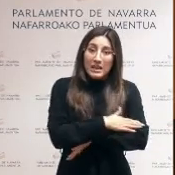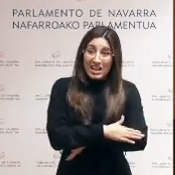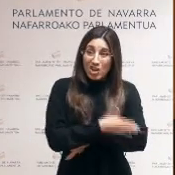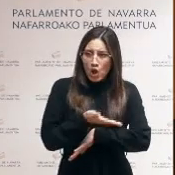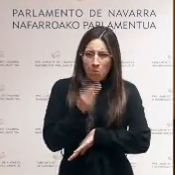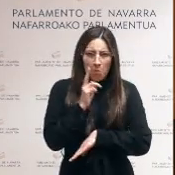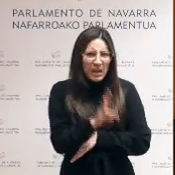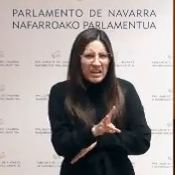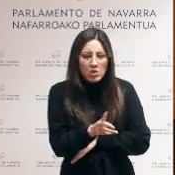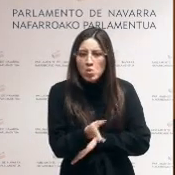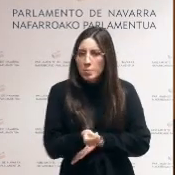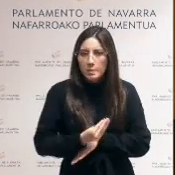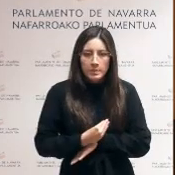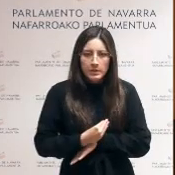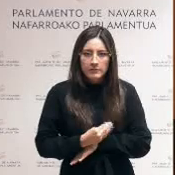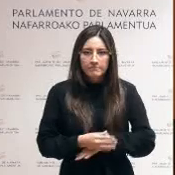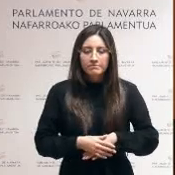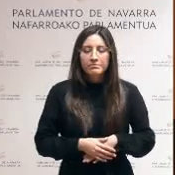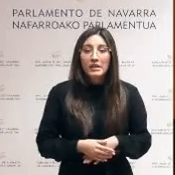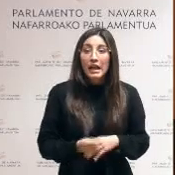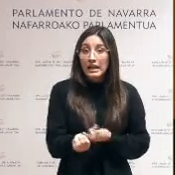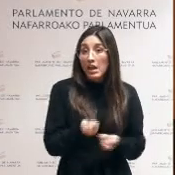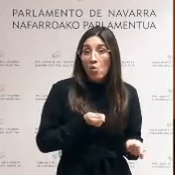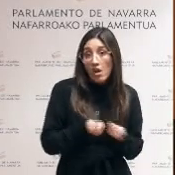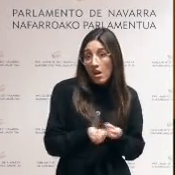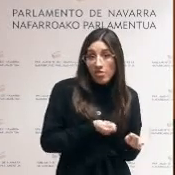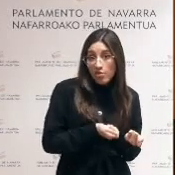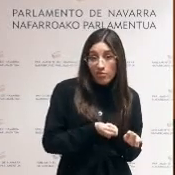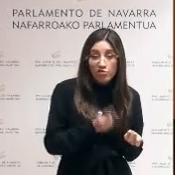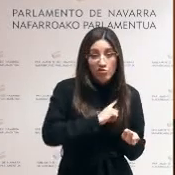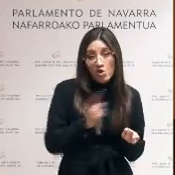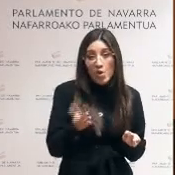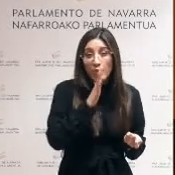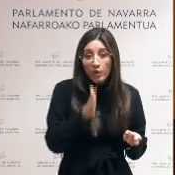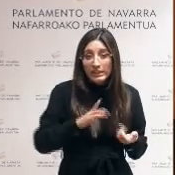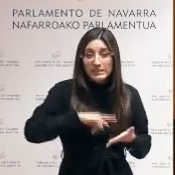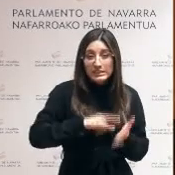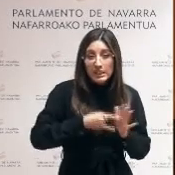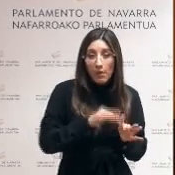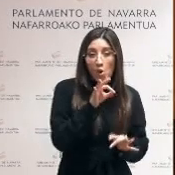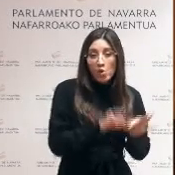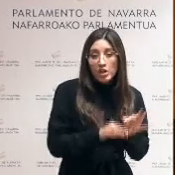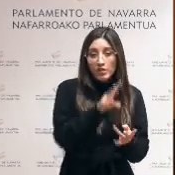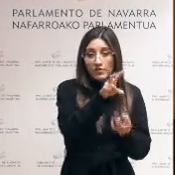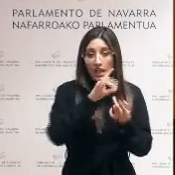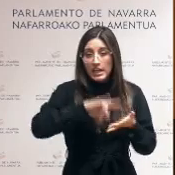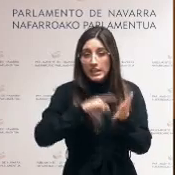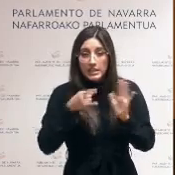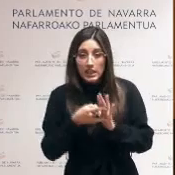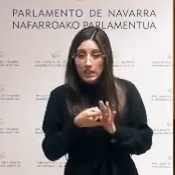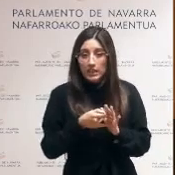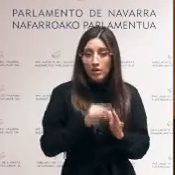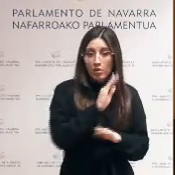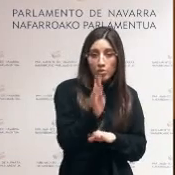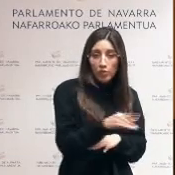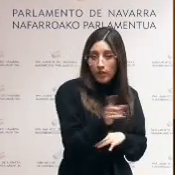decepcionante. Revelador porque no cuestiona ni uno solo de los fundamentos jurídicos, técnicos o fiscales de esta proposición,